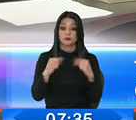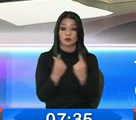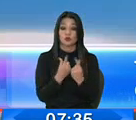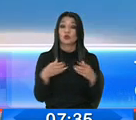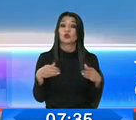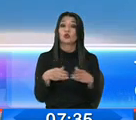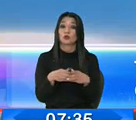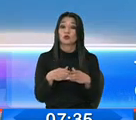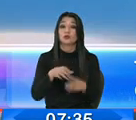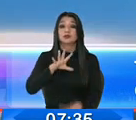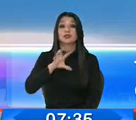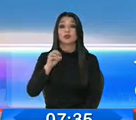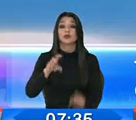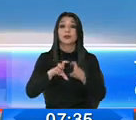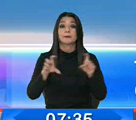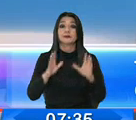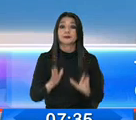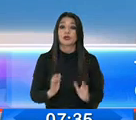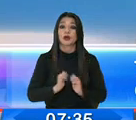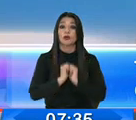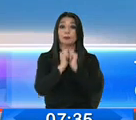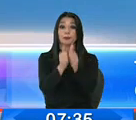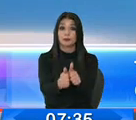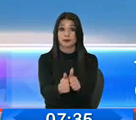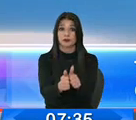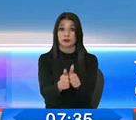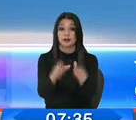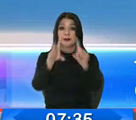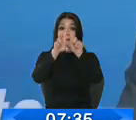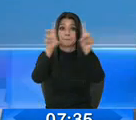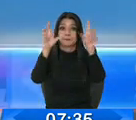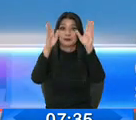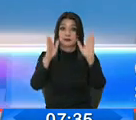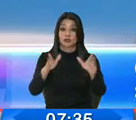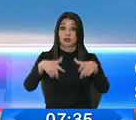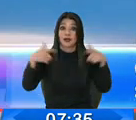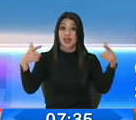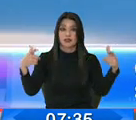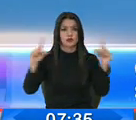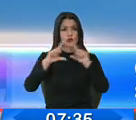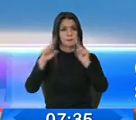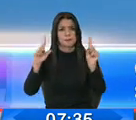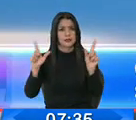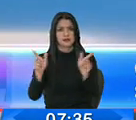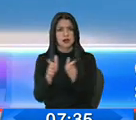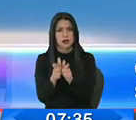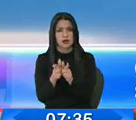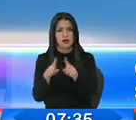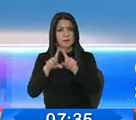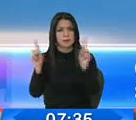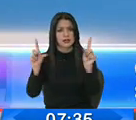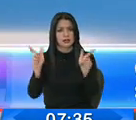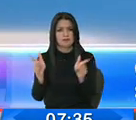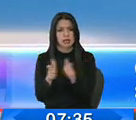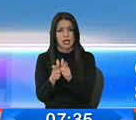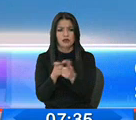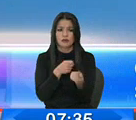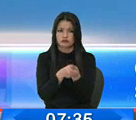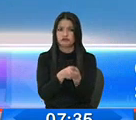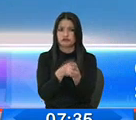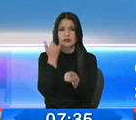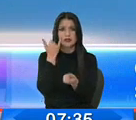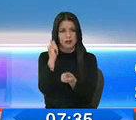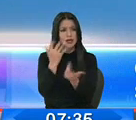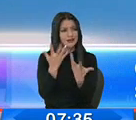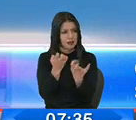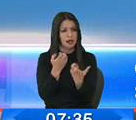de alrededor de 50 empresarios. No hablo solamente de empresarios grandes, sino también empresarios pequeños que se unieron a esta iniciativa